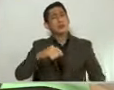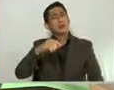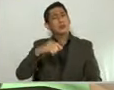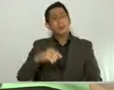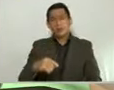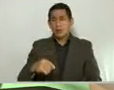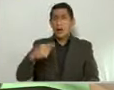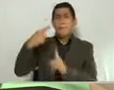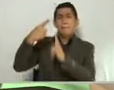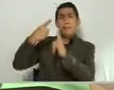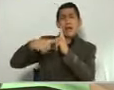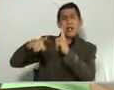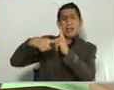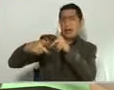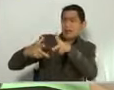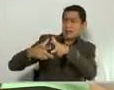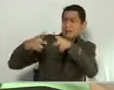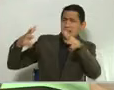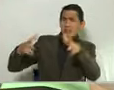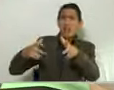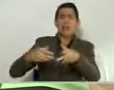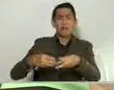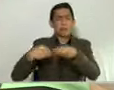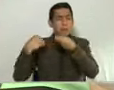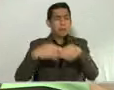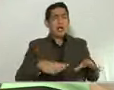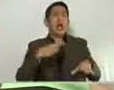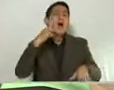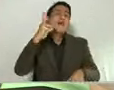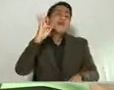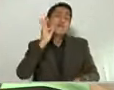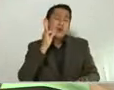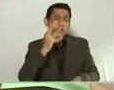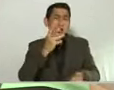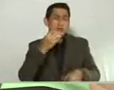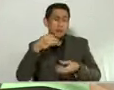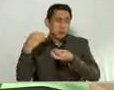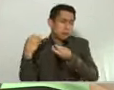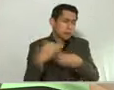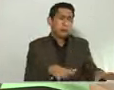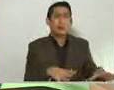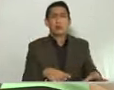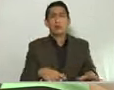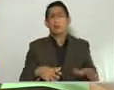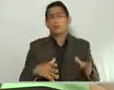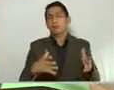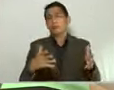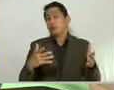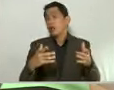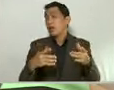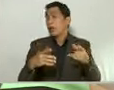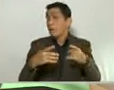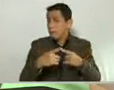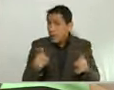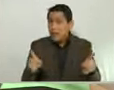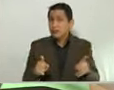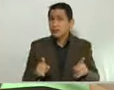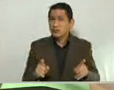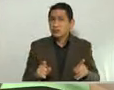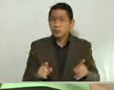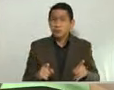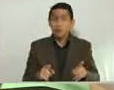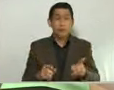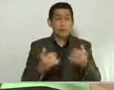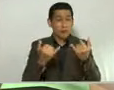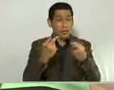de toneladas de frutas y verduras. ¿A dónde iban? Al relleno sanitario. Cuando afuera hay gente con hambre. Así es.